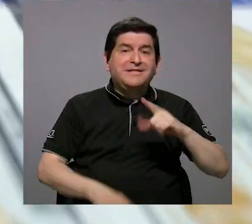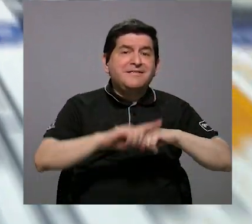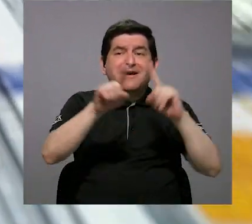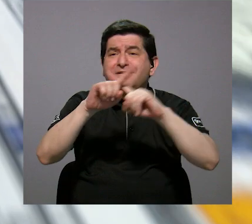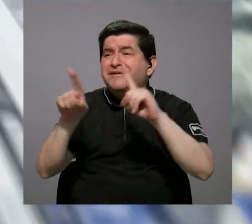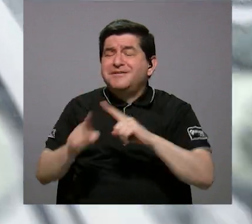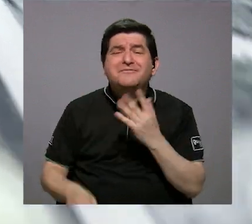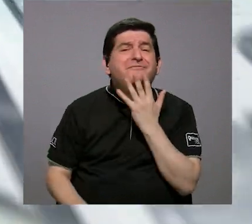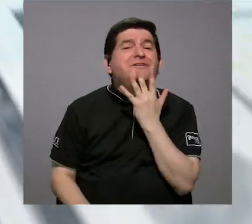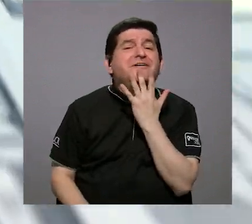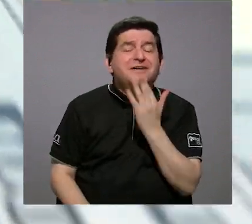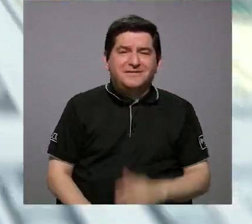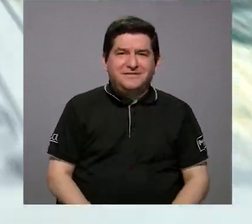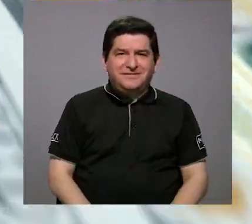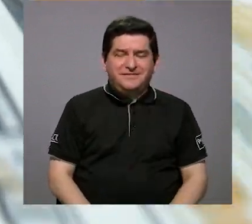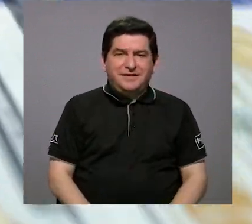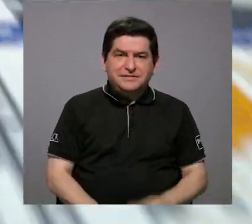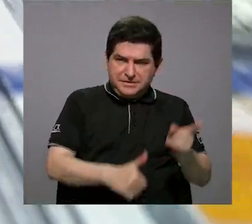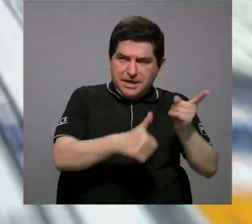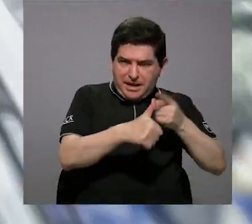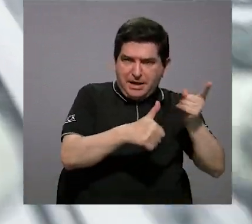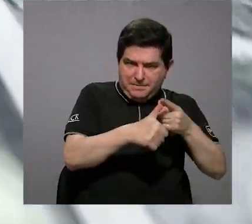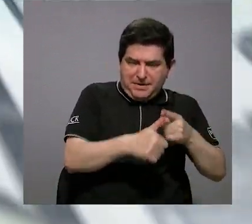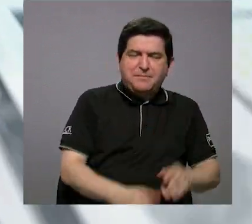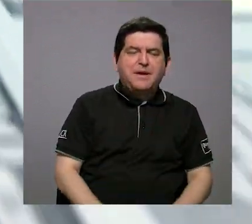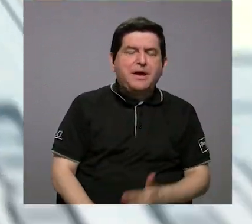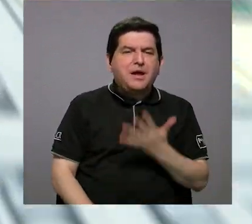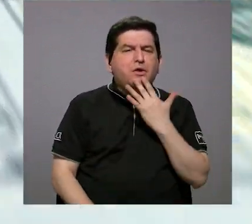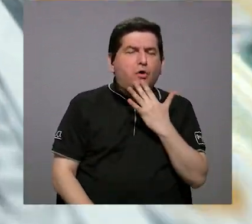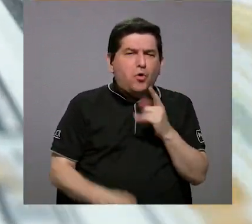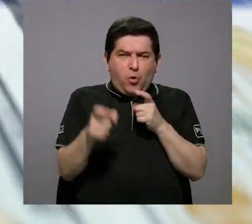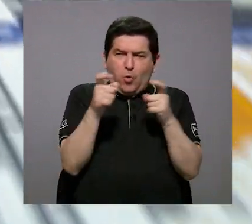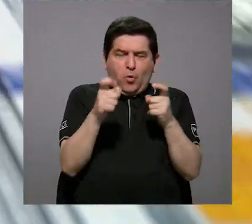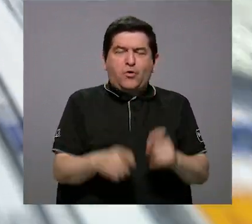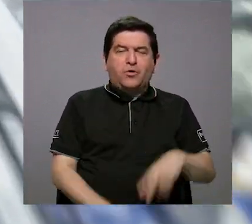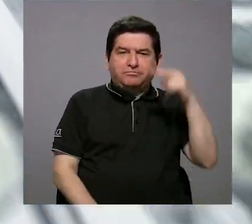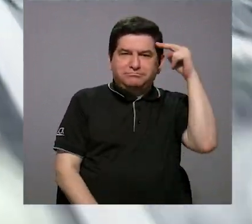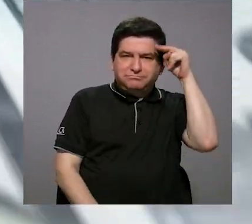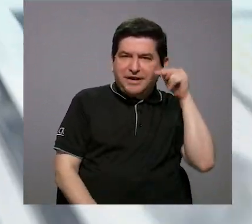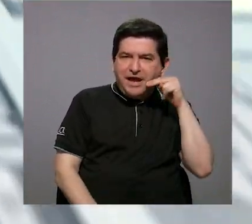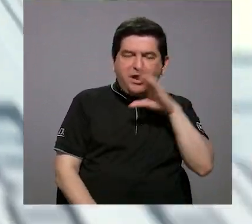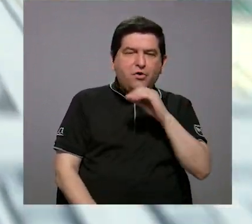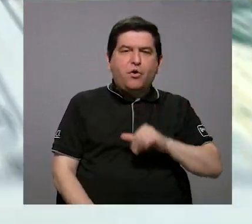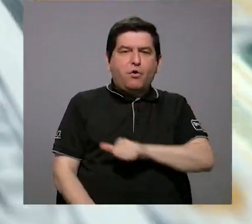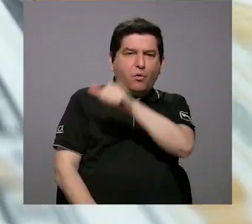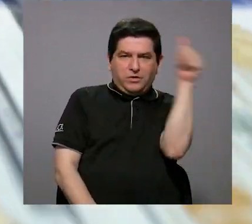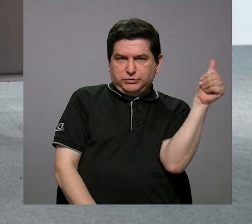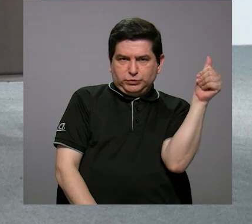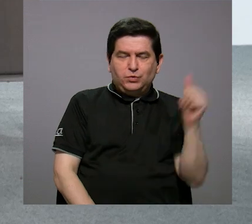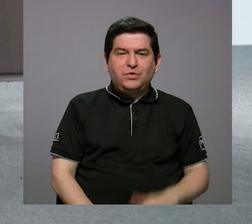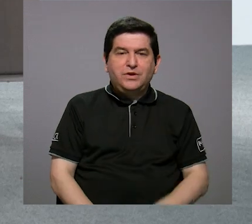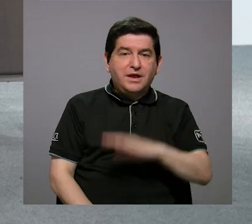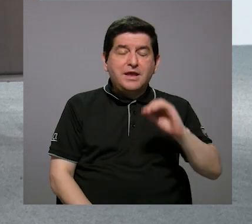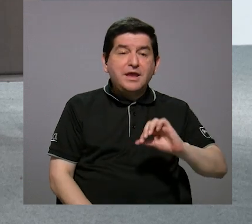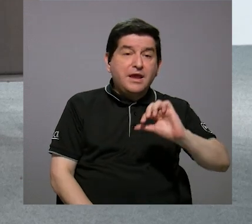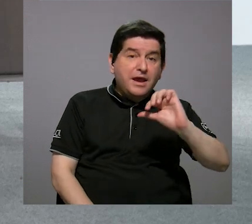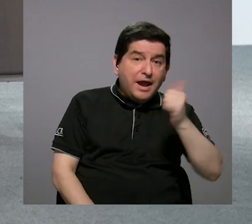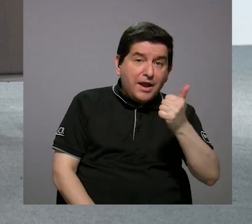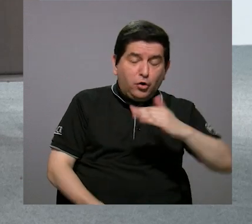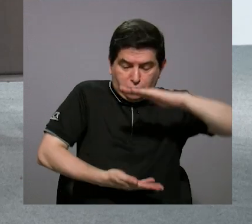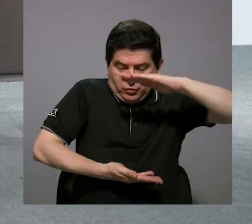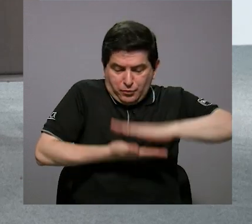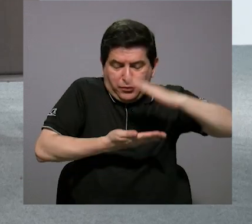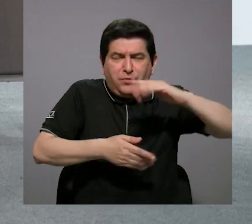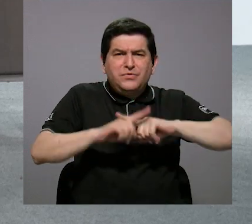tiene muchos colores. Entonces, el intaglio normalmente es el color predominante, a veces un negro, a veces un azul, y la litografía son